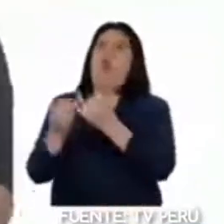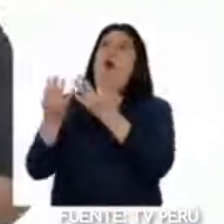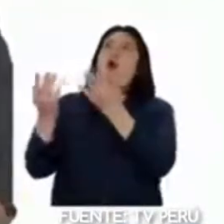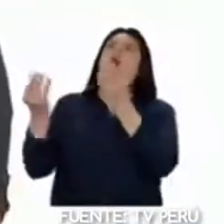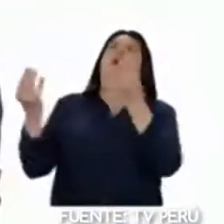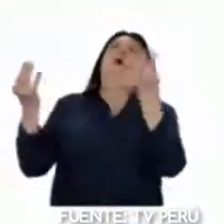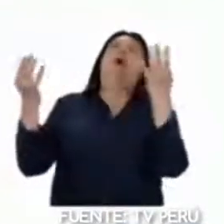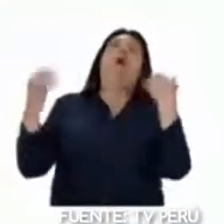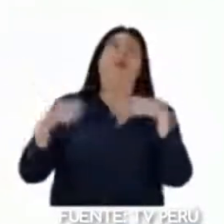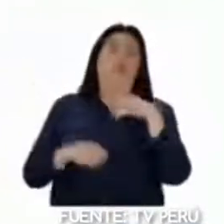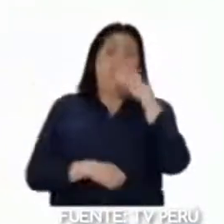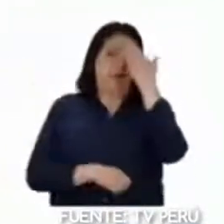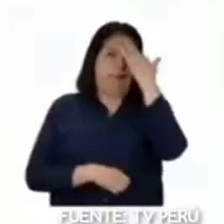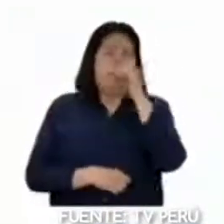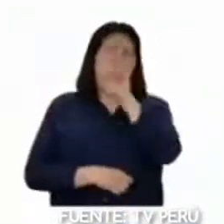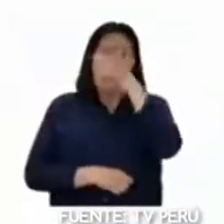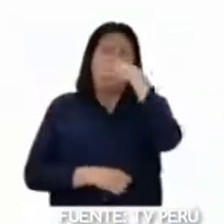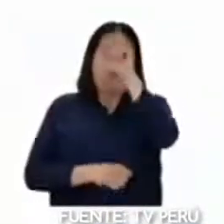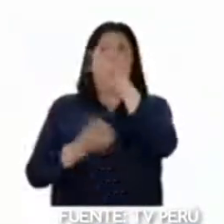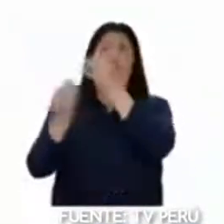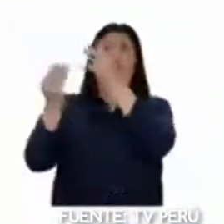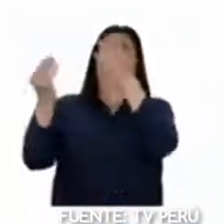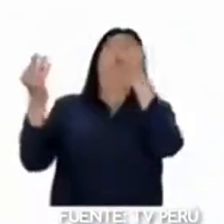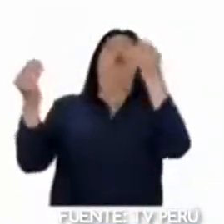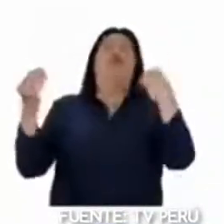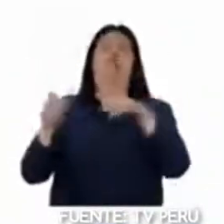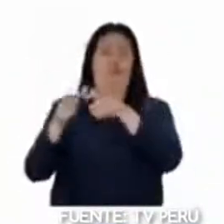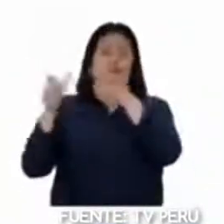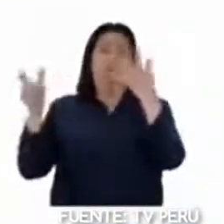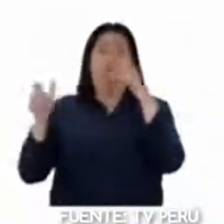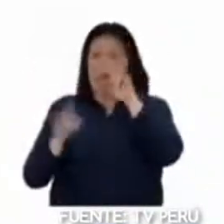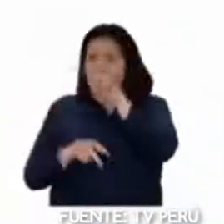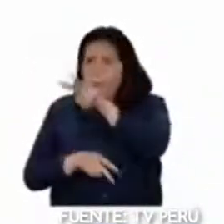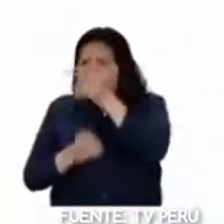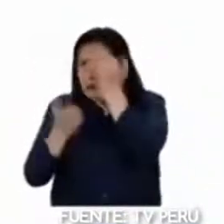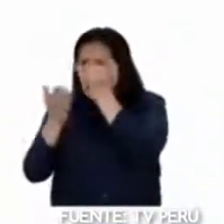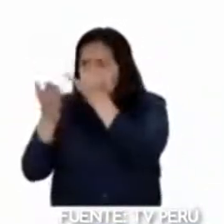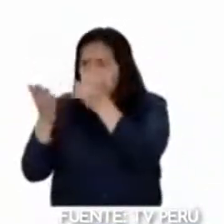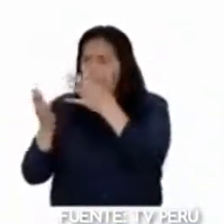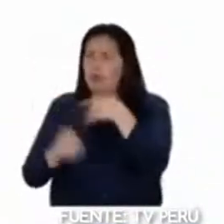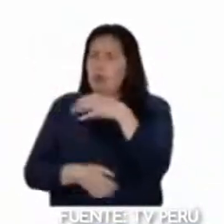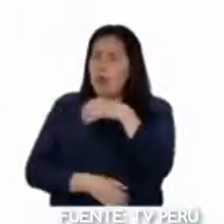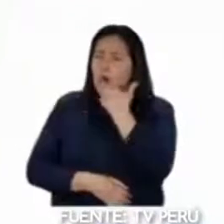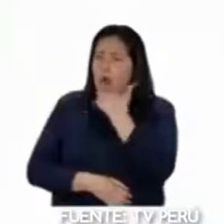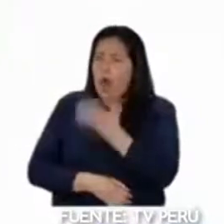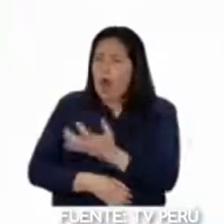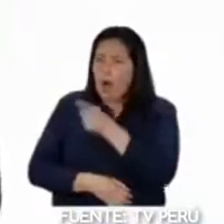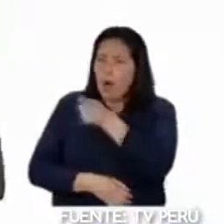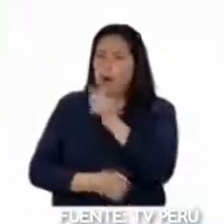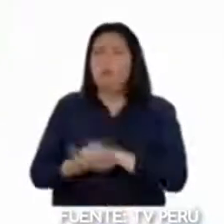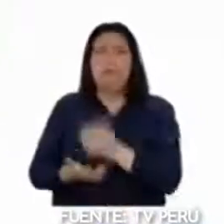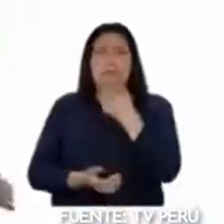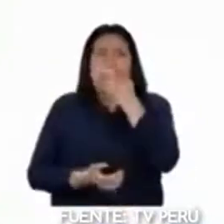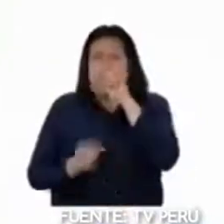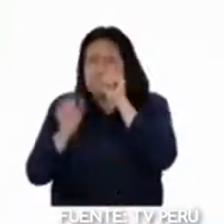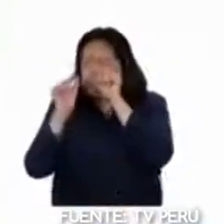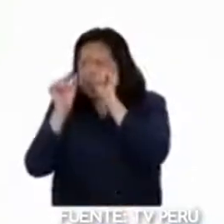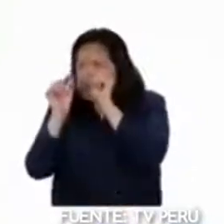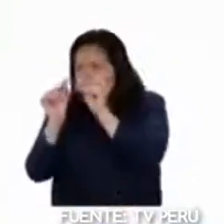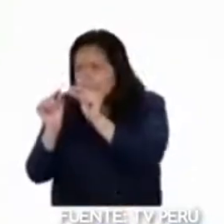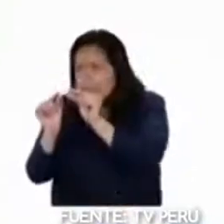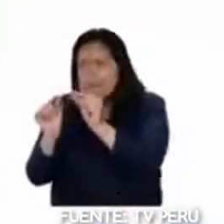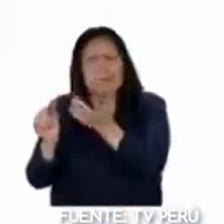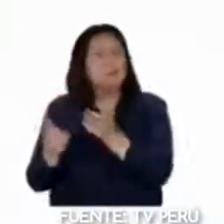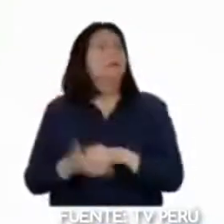¡Wow, profesor! Sabía que 1 millón era un número muy grande, pero verlo representado en un gráfico es increíble. Las manzanas casi ni se